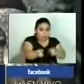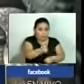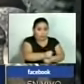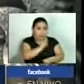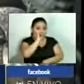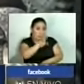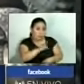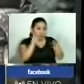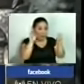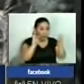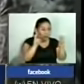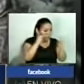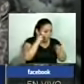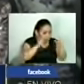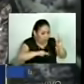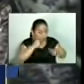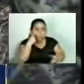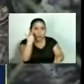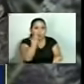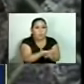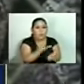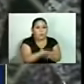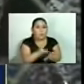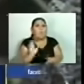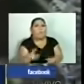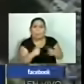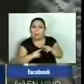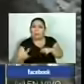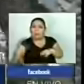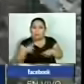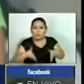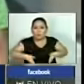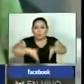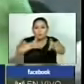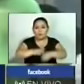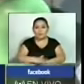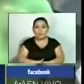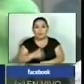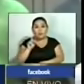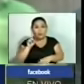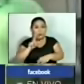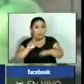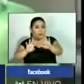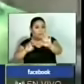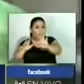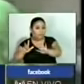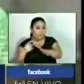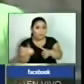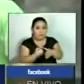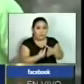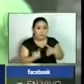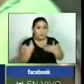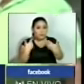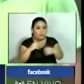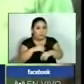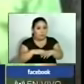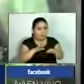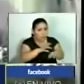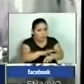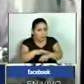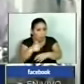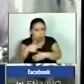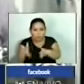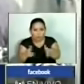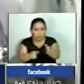de seguridad, no pudieron comprobar por qué estaban fuera de sus domicilios. 193 de estas serían detenciones